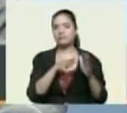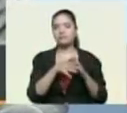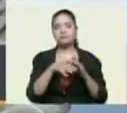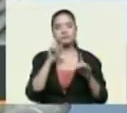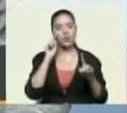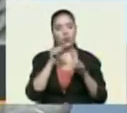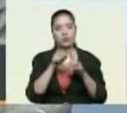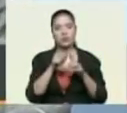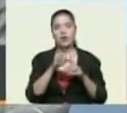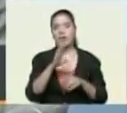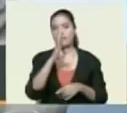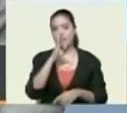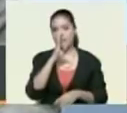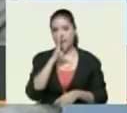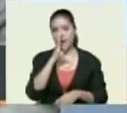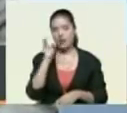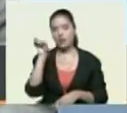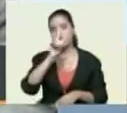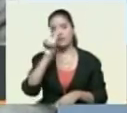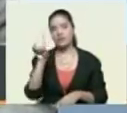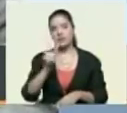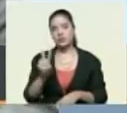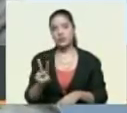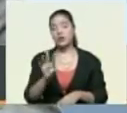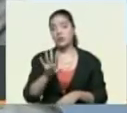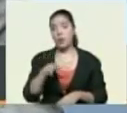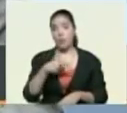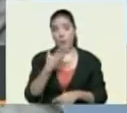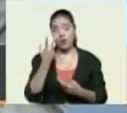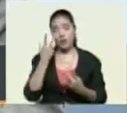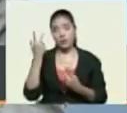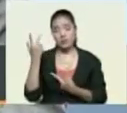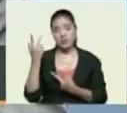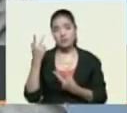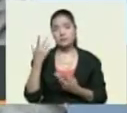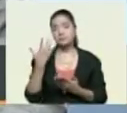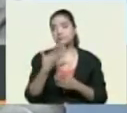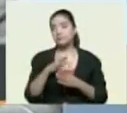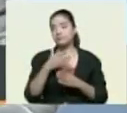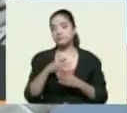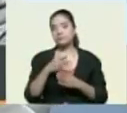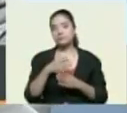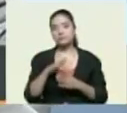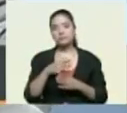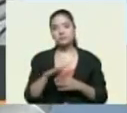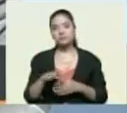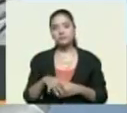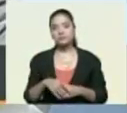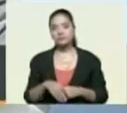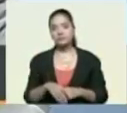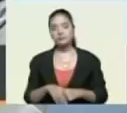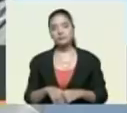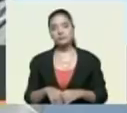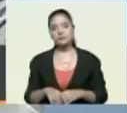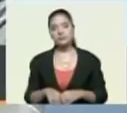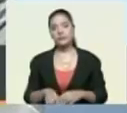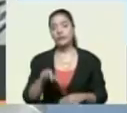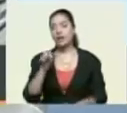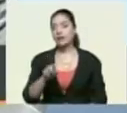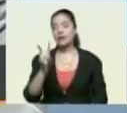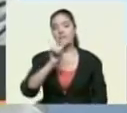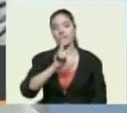fin en el Banco Venezuela. Como se puede observar, a pesar de estar